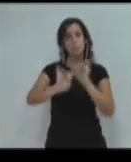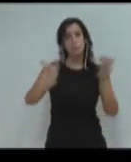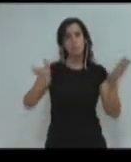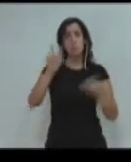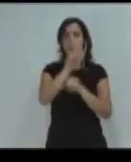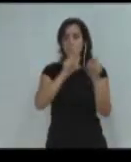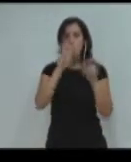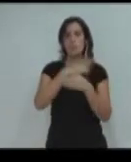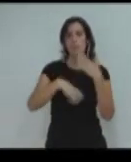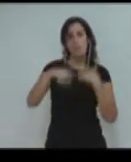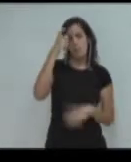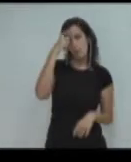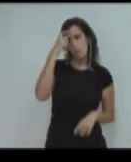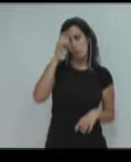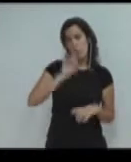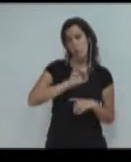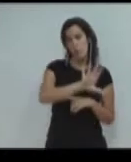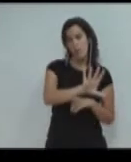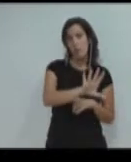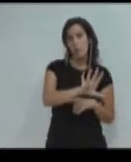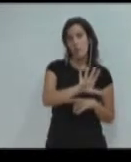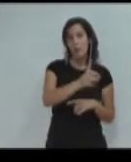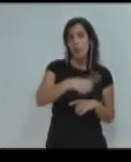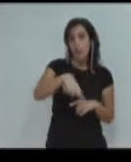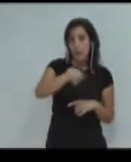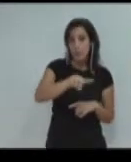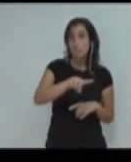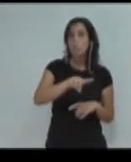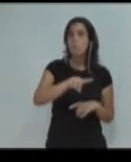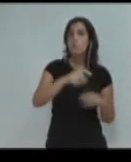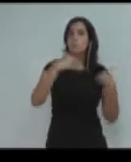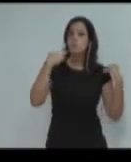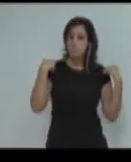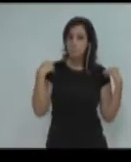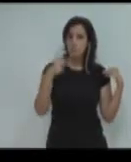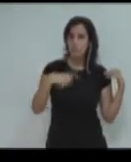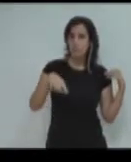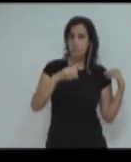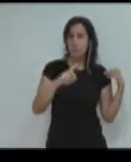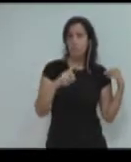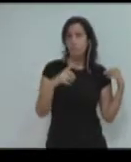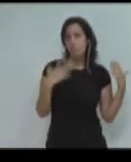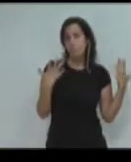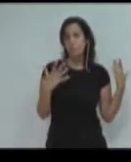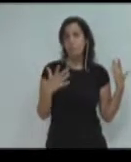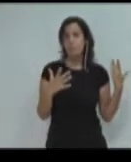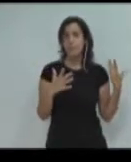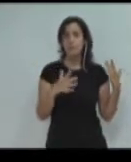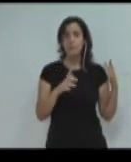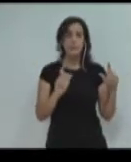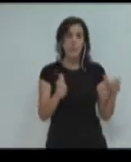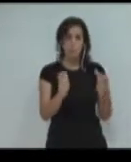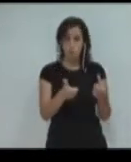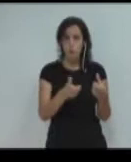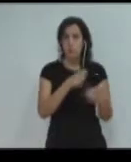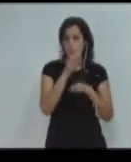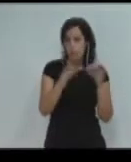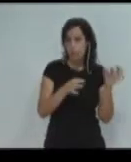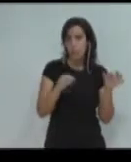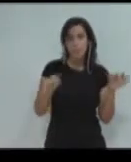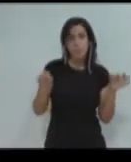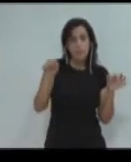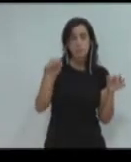intelectual y ellos se encargaban de, en sesiones organizadas, leían